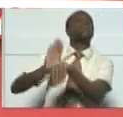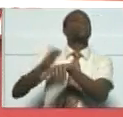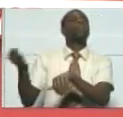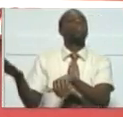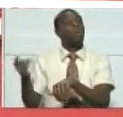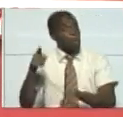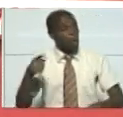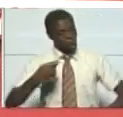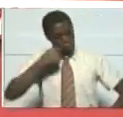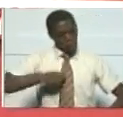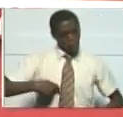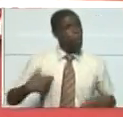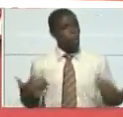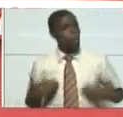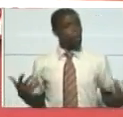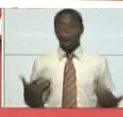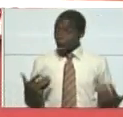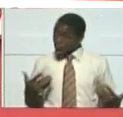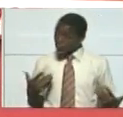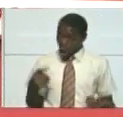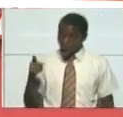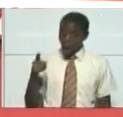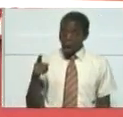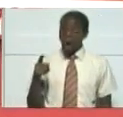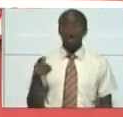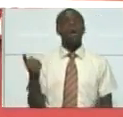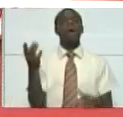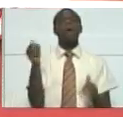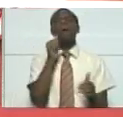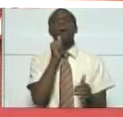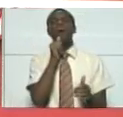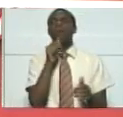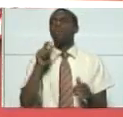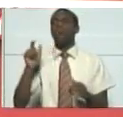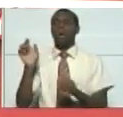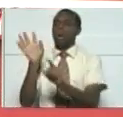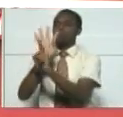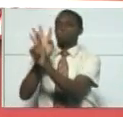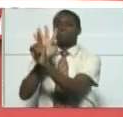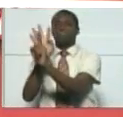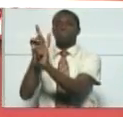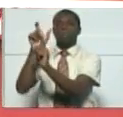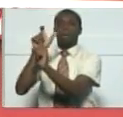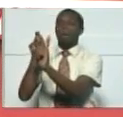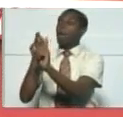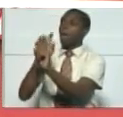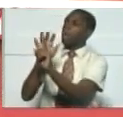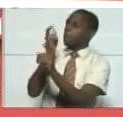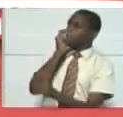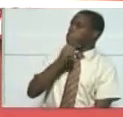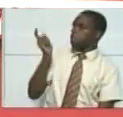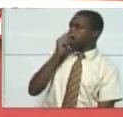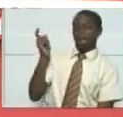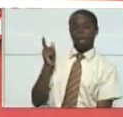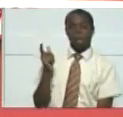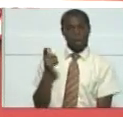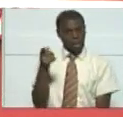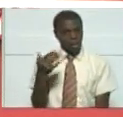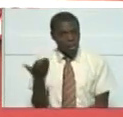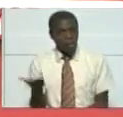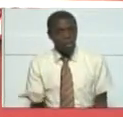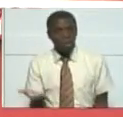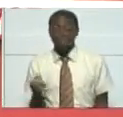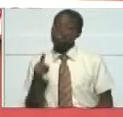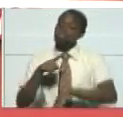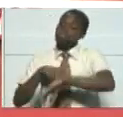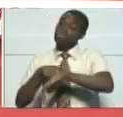machito pues le falta respeto a los a los custodios y no permite le dice mire